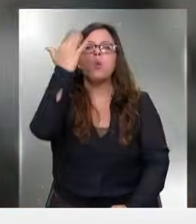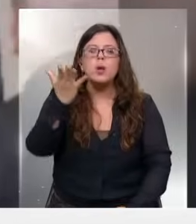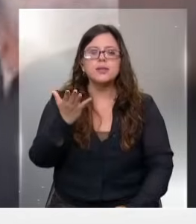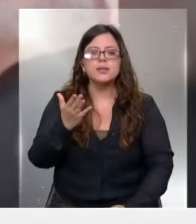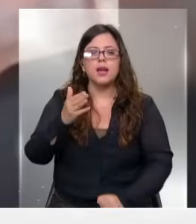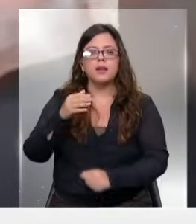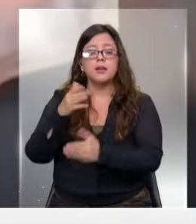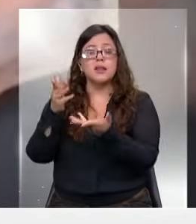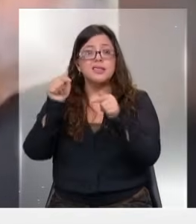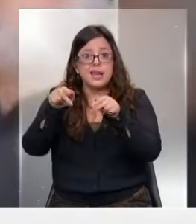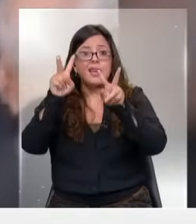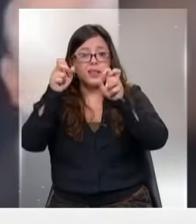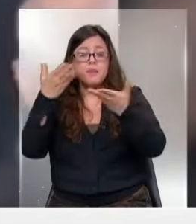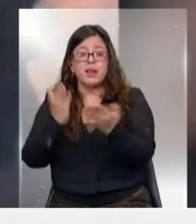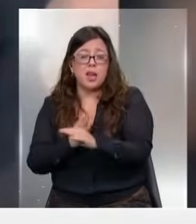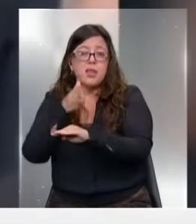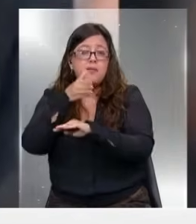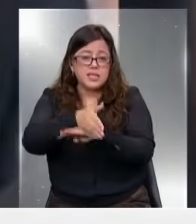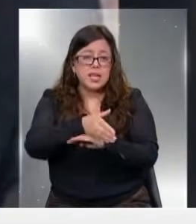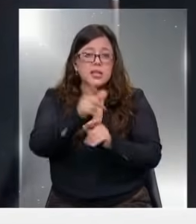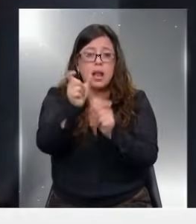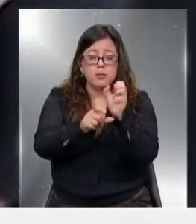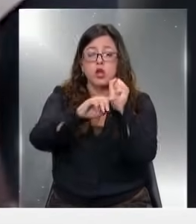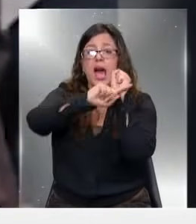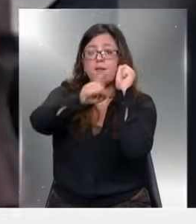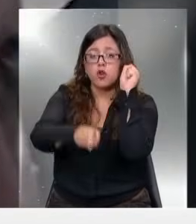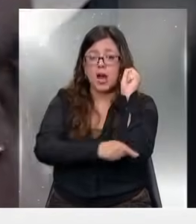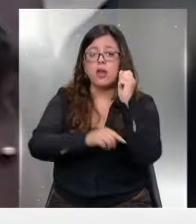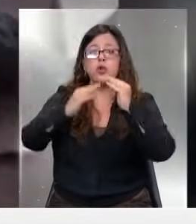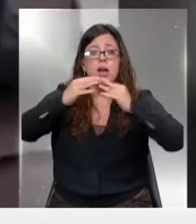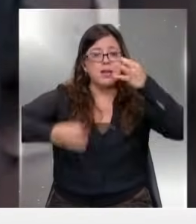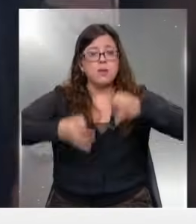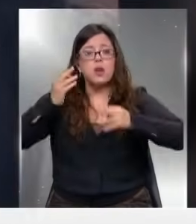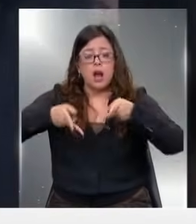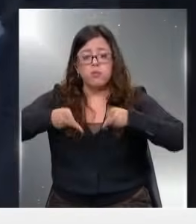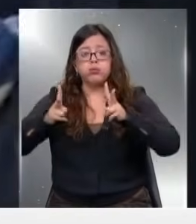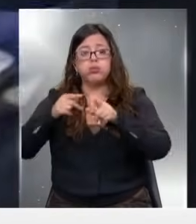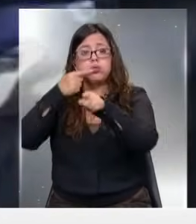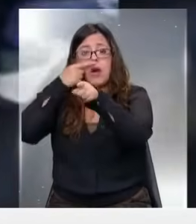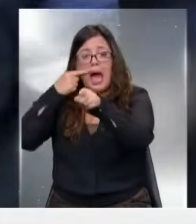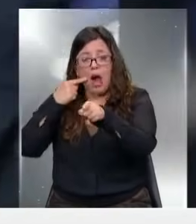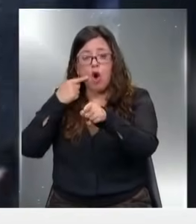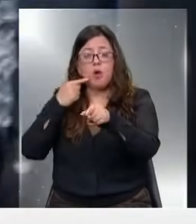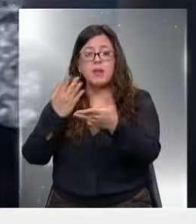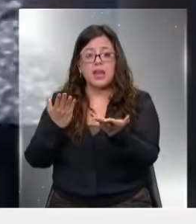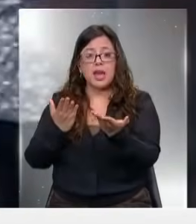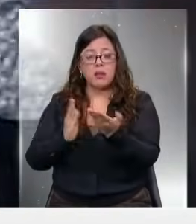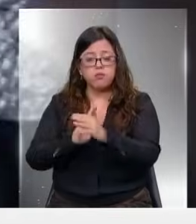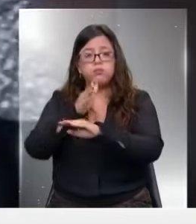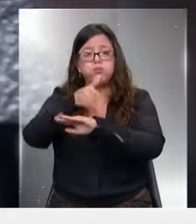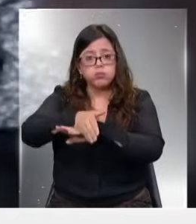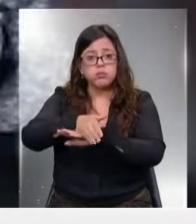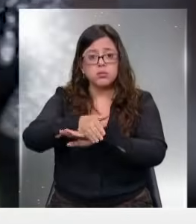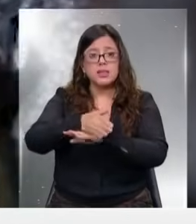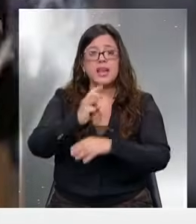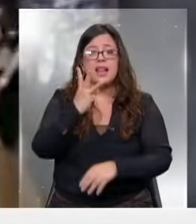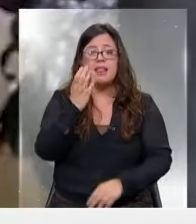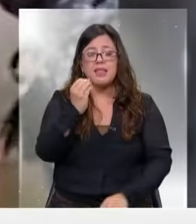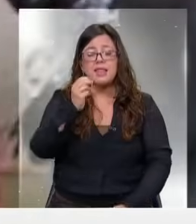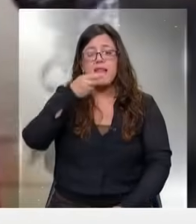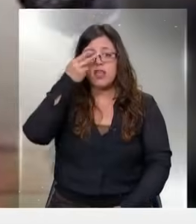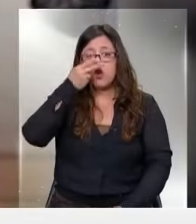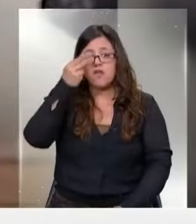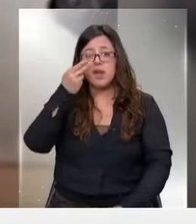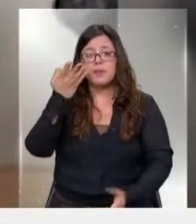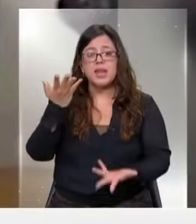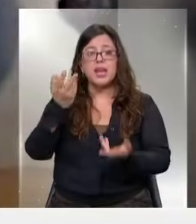señora. Además de las visitas a sus abogados, el tribunal autorizó a Miguel Ángel Aguilera a asistir el pasado 30 de noviembre a